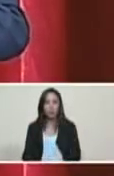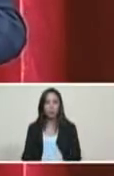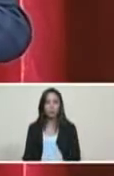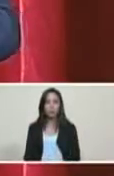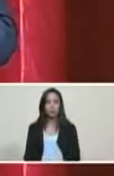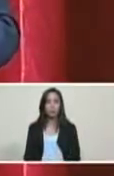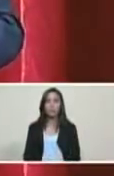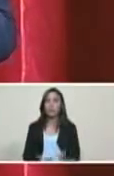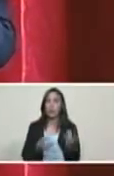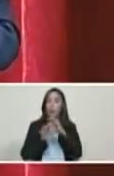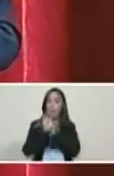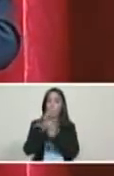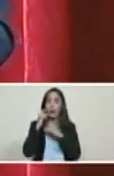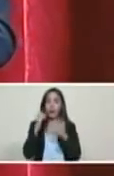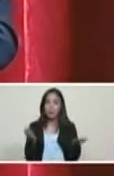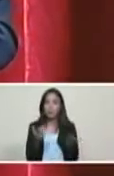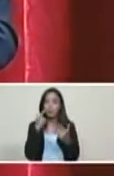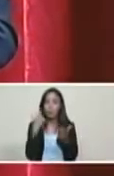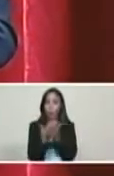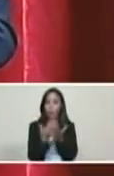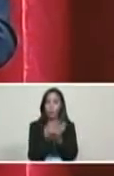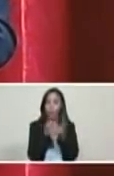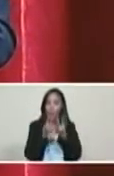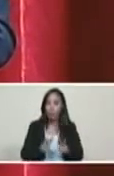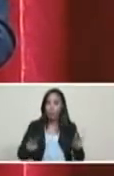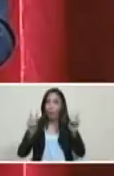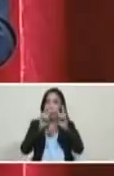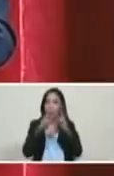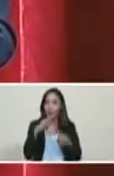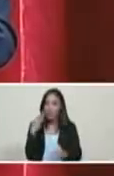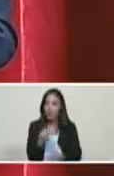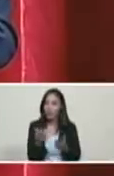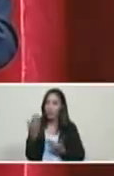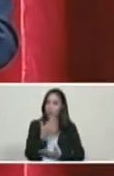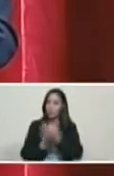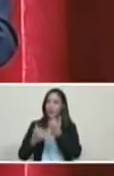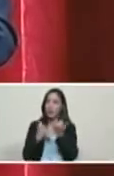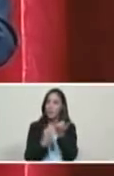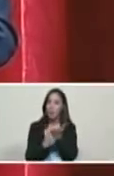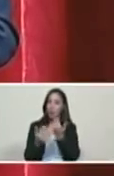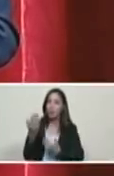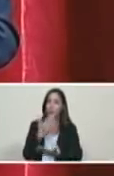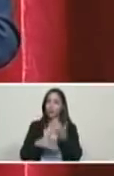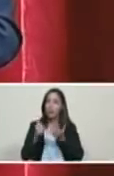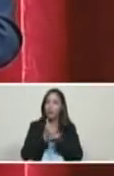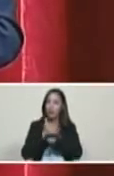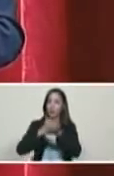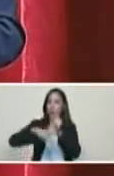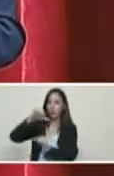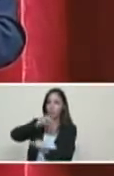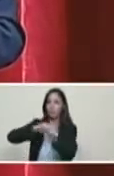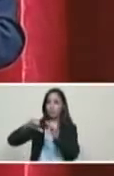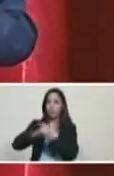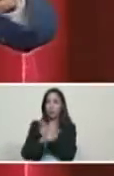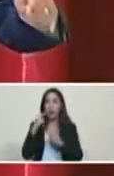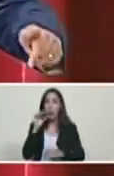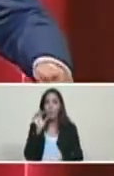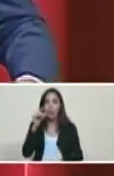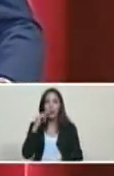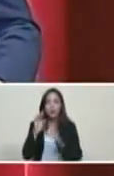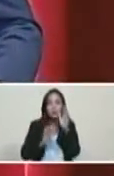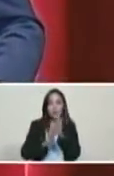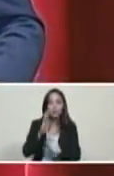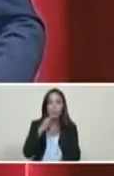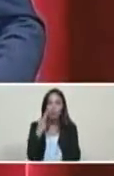para un país de valores solidario, para un país que forje el patriotismo